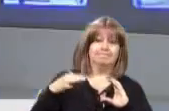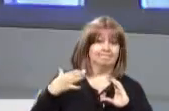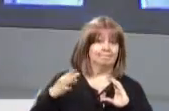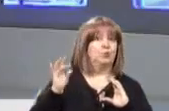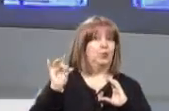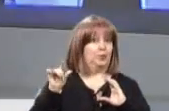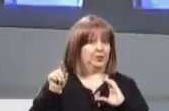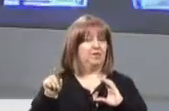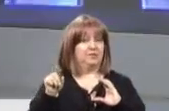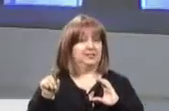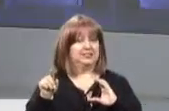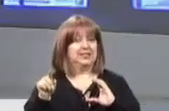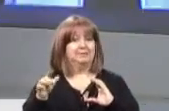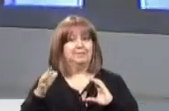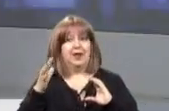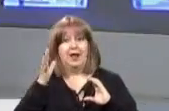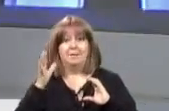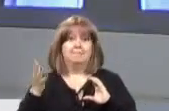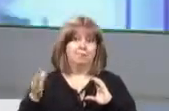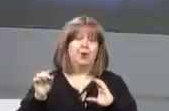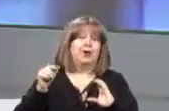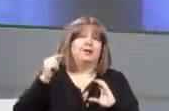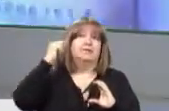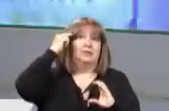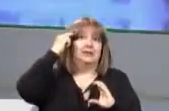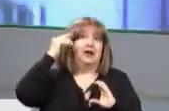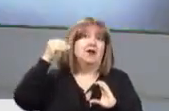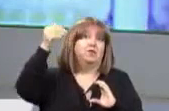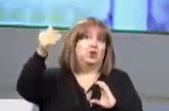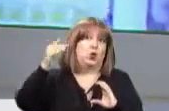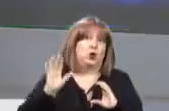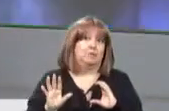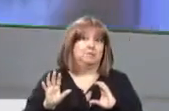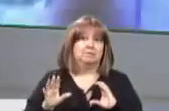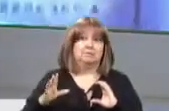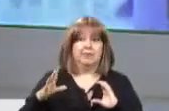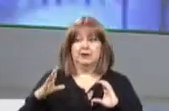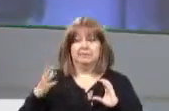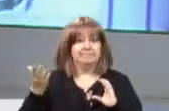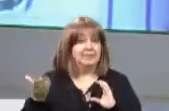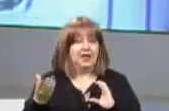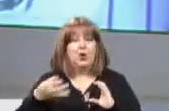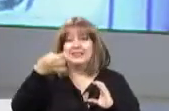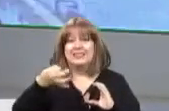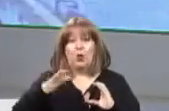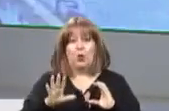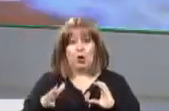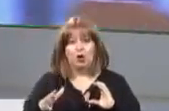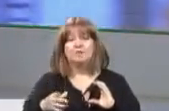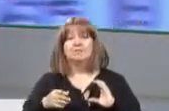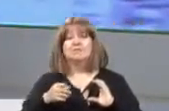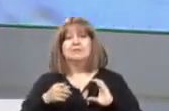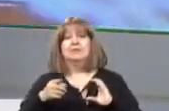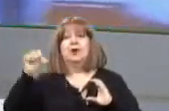una parte conceptual de que es la moneda del futuro, que se espera todavía que llegue a valores mayores y toda esta cuestión de